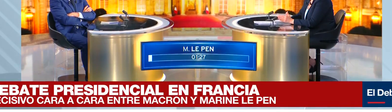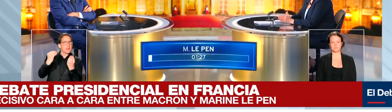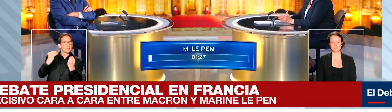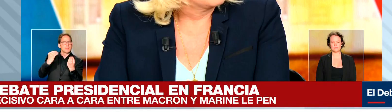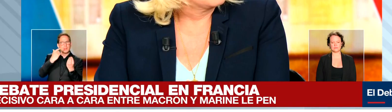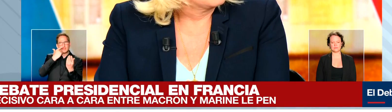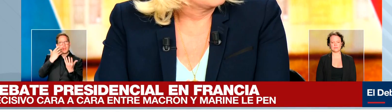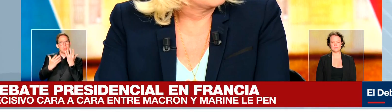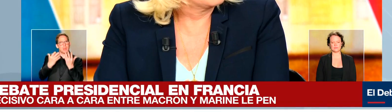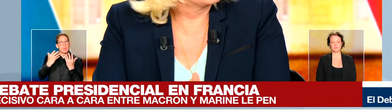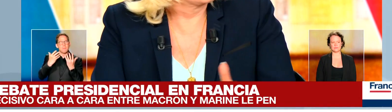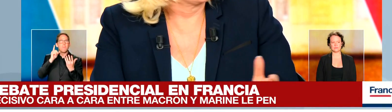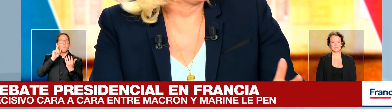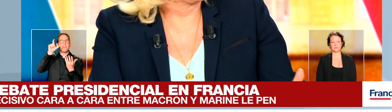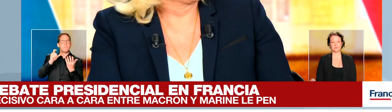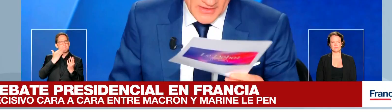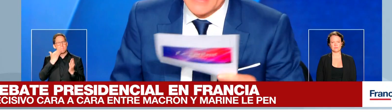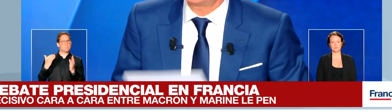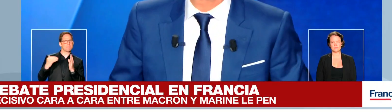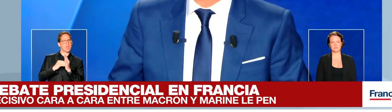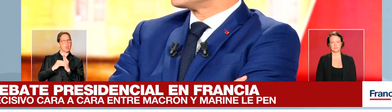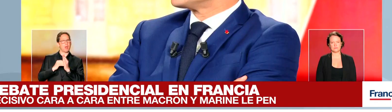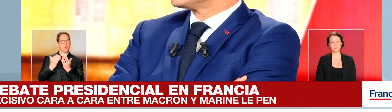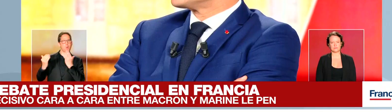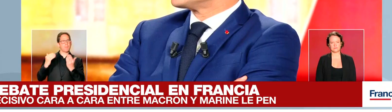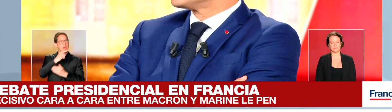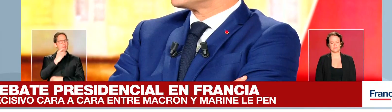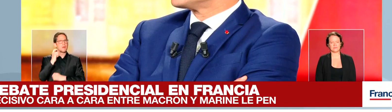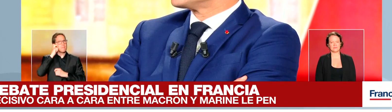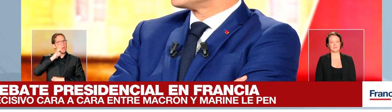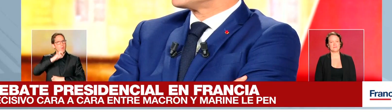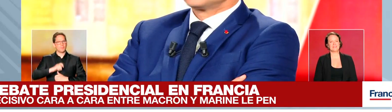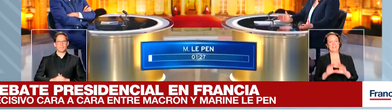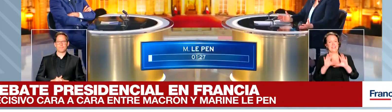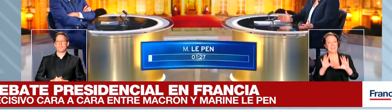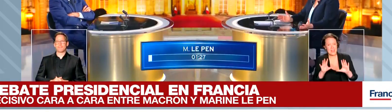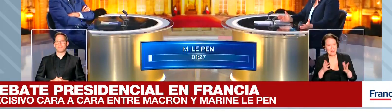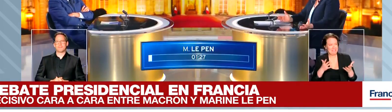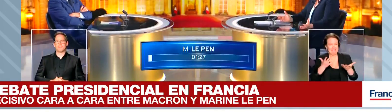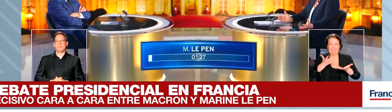¿en qué sería usted una mejor presidenta que su adversario Emmanuel Macron?